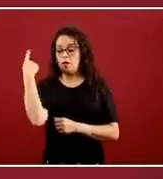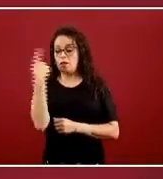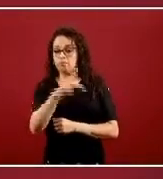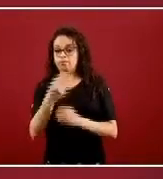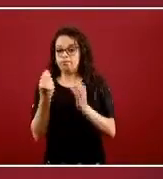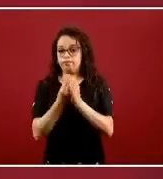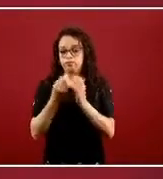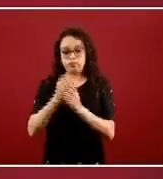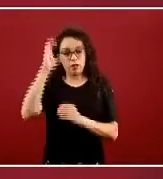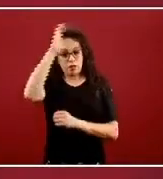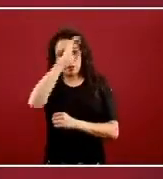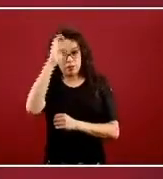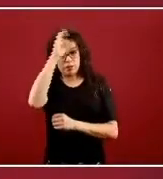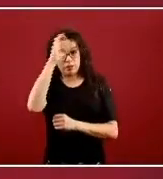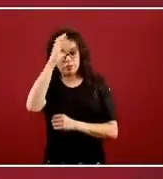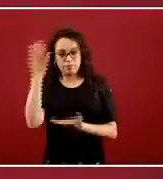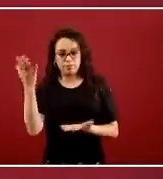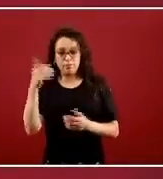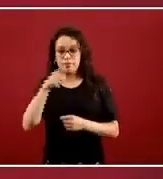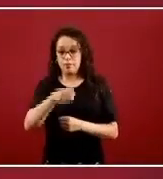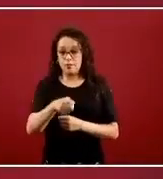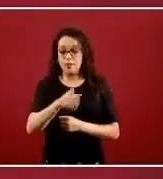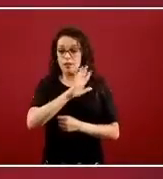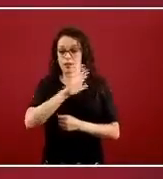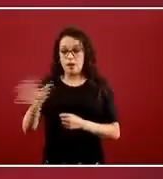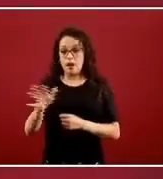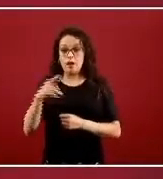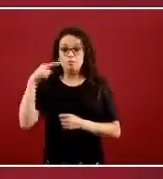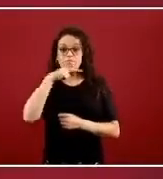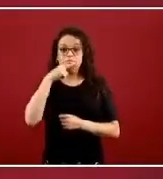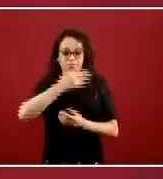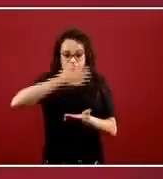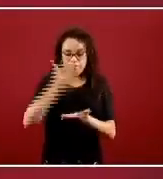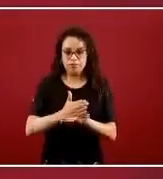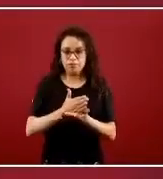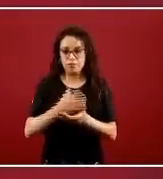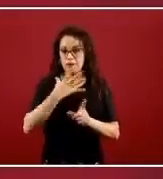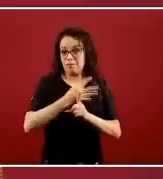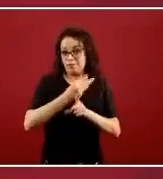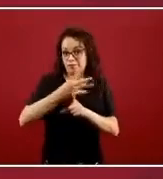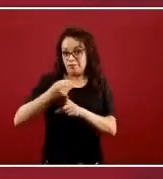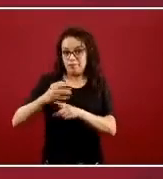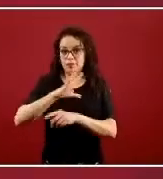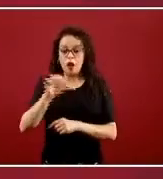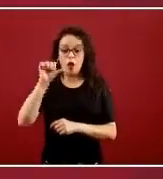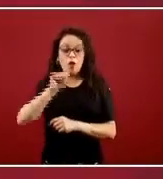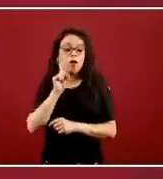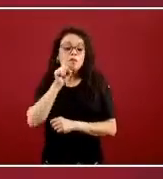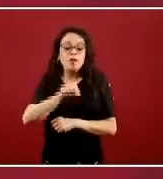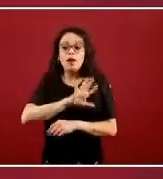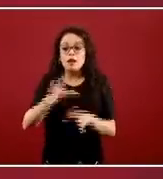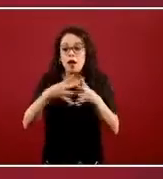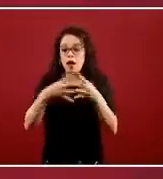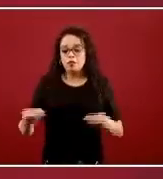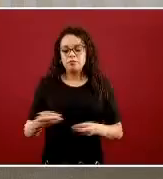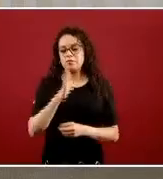no es posible cortar una epidemia de un día para otro. Sería una mentira quien pretenda salir a la